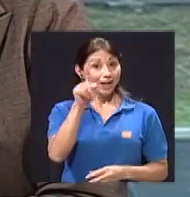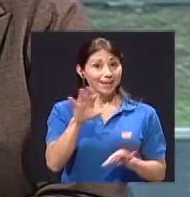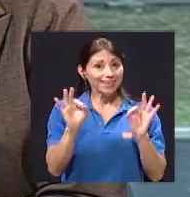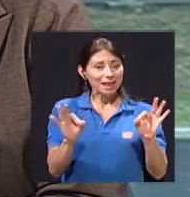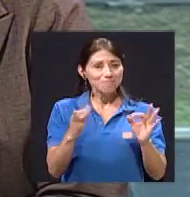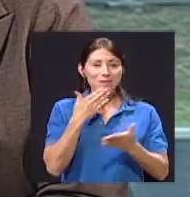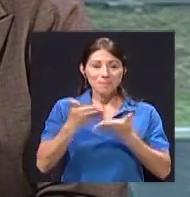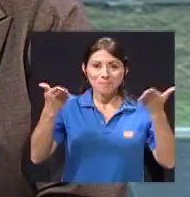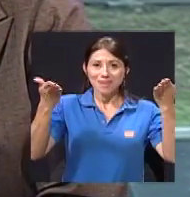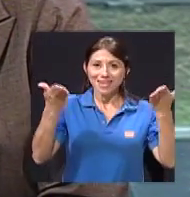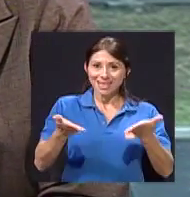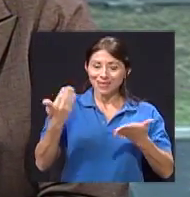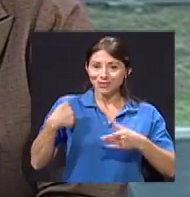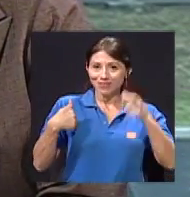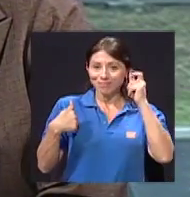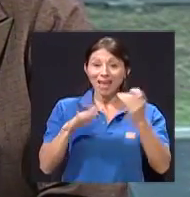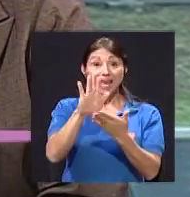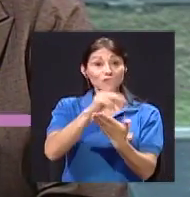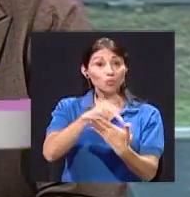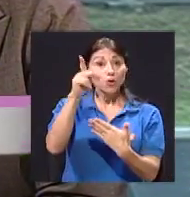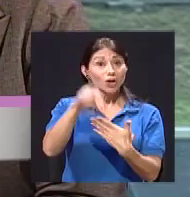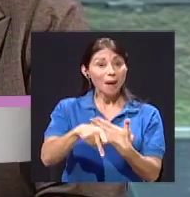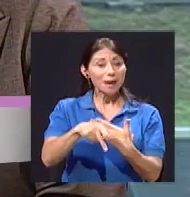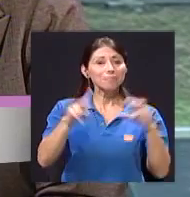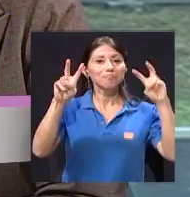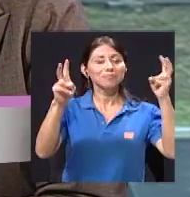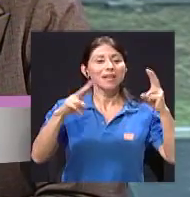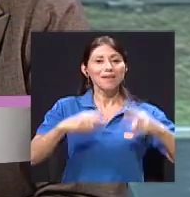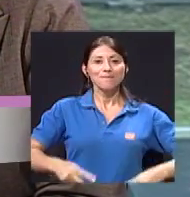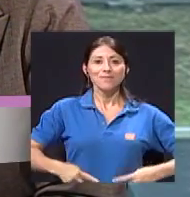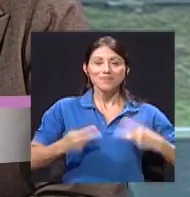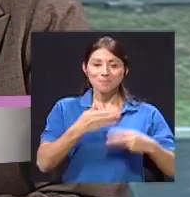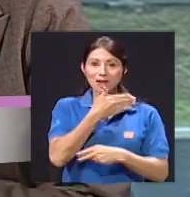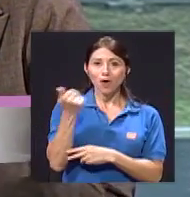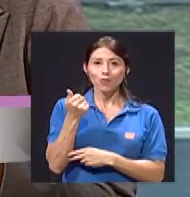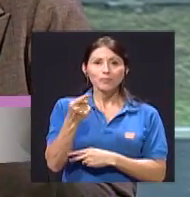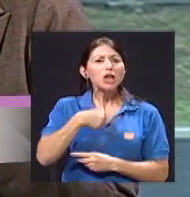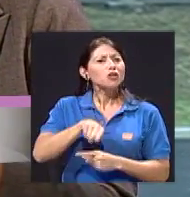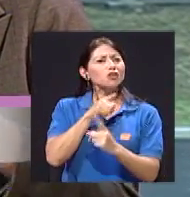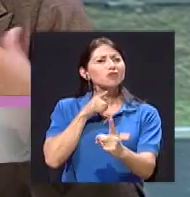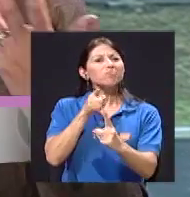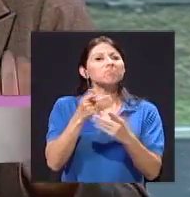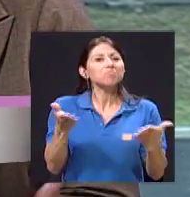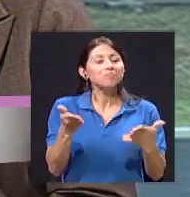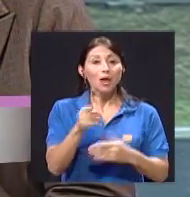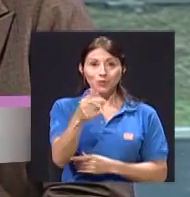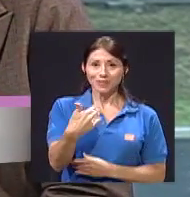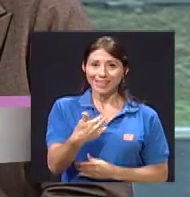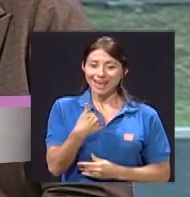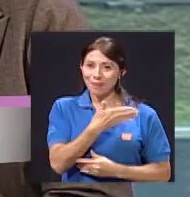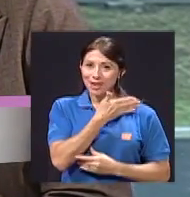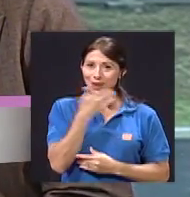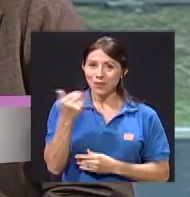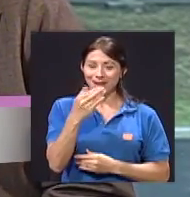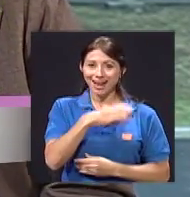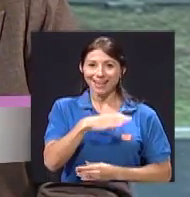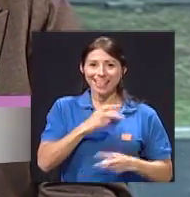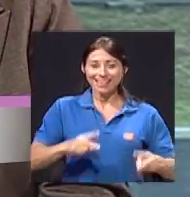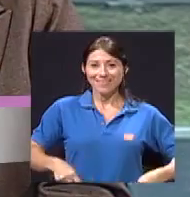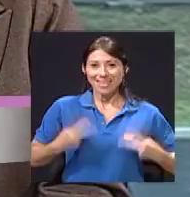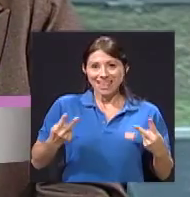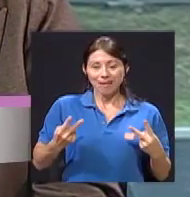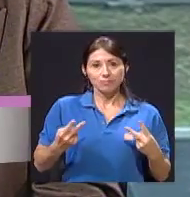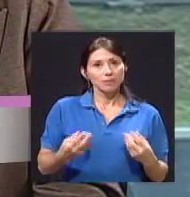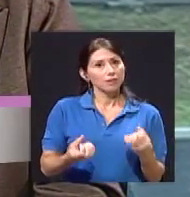Hola, ¿qué tal? Bienvenidos y bienvenidas a su programa Vivir Mejor. Nuestra intención es que usted tenga, por supuesto, una mejor calidad de vida. Y Seidy,